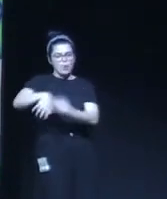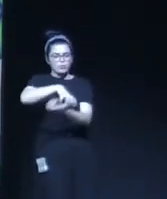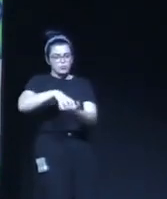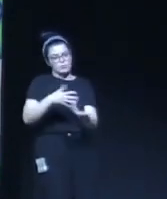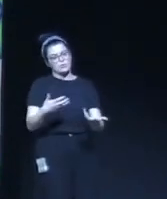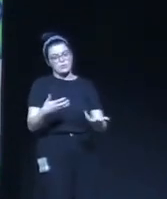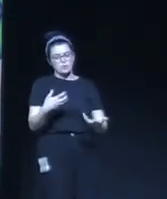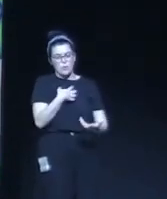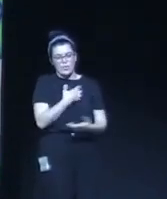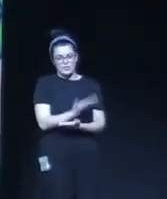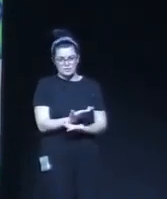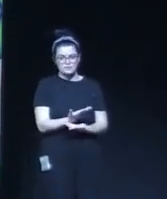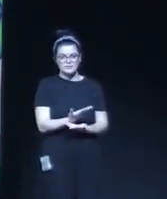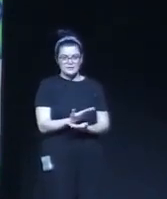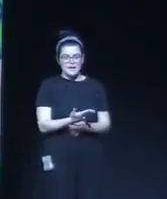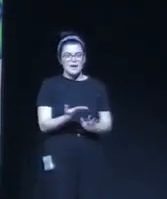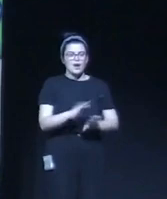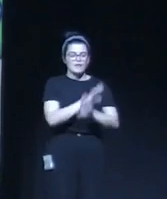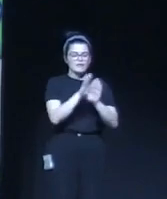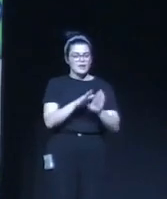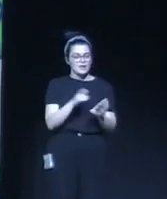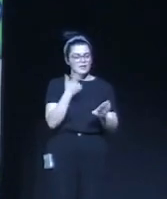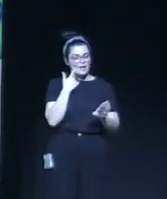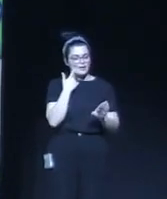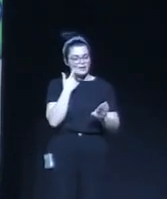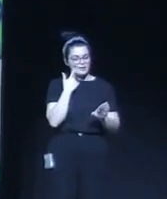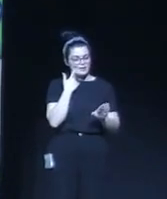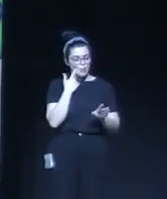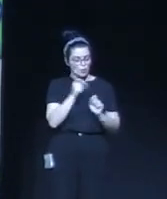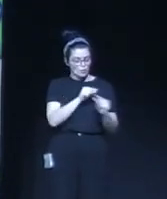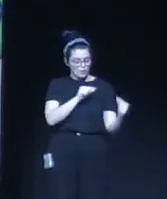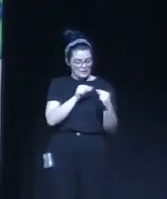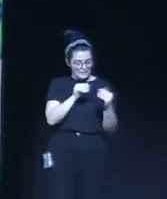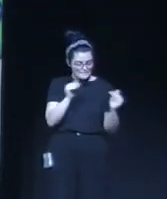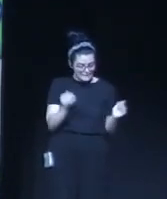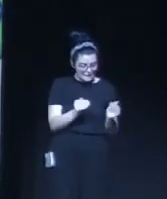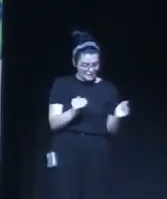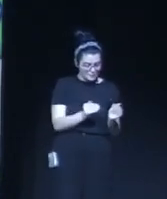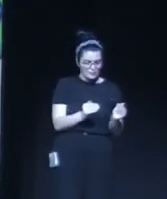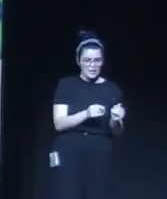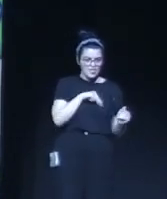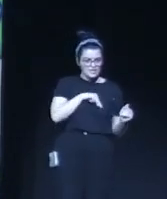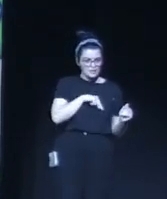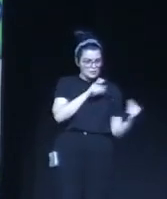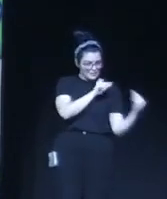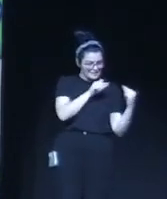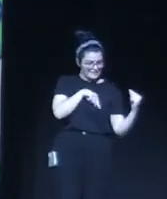pequeña, no del debate ético más grande, el más pequeño, allá se suscitan debates éticos más pequeñitos, ¿no?